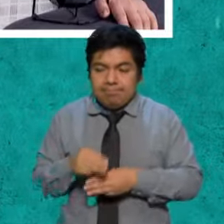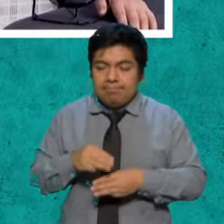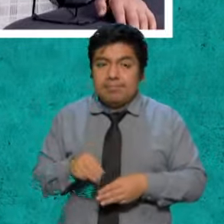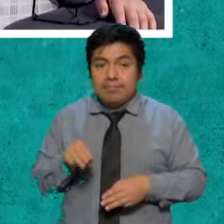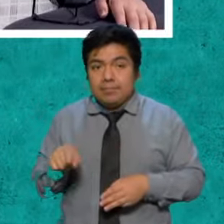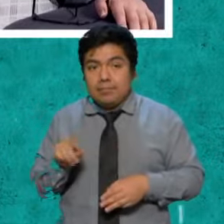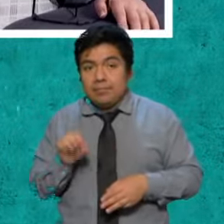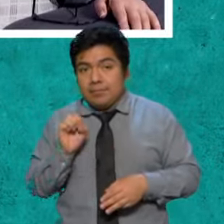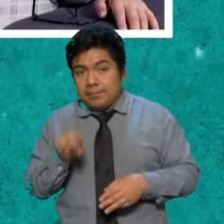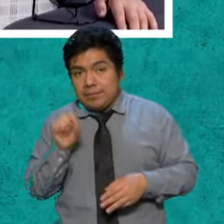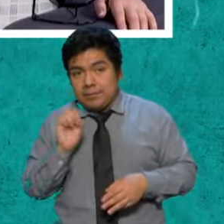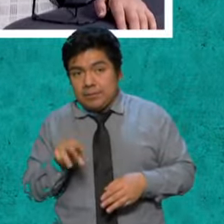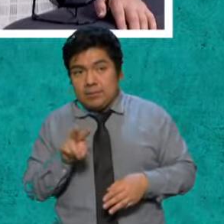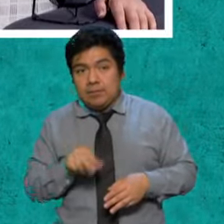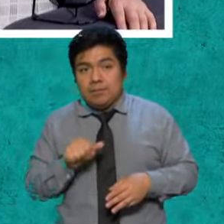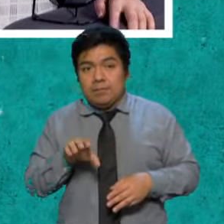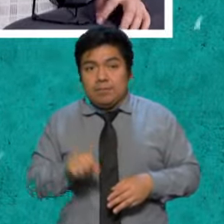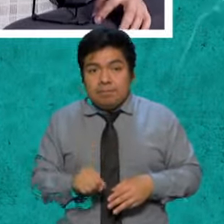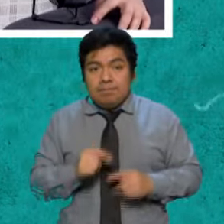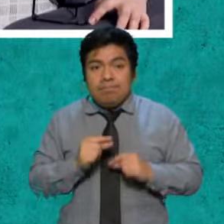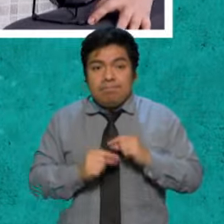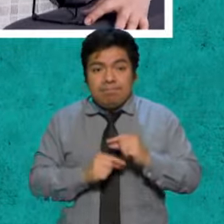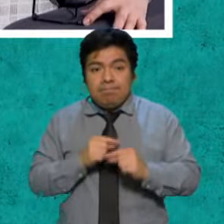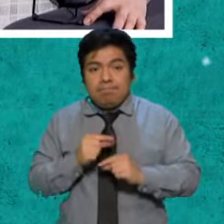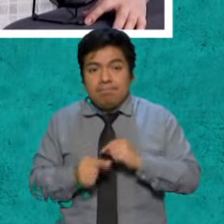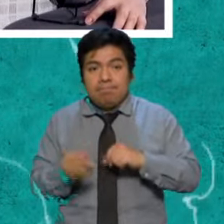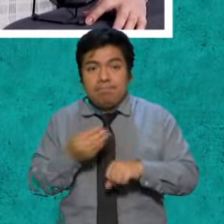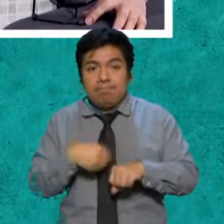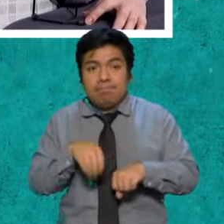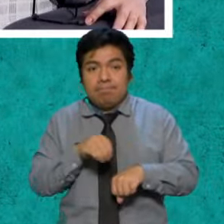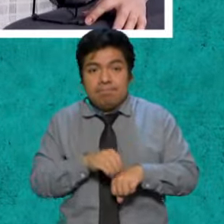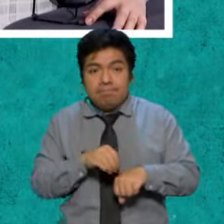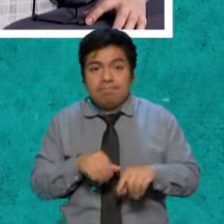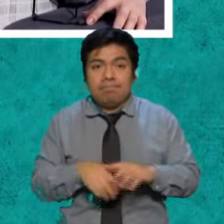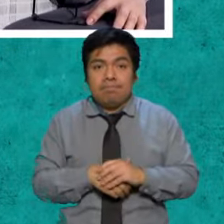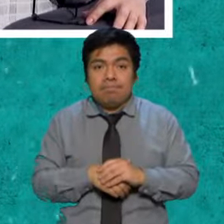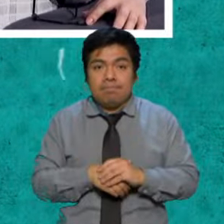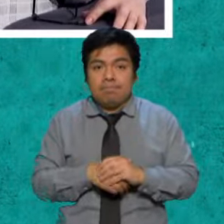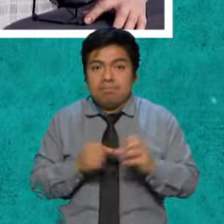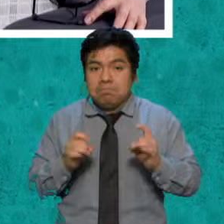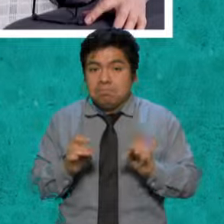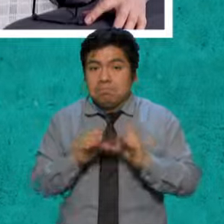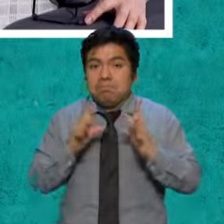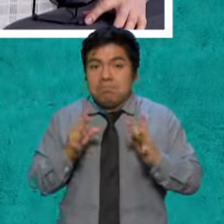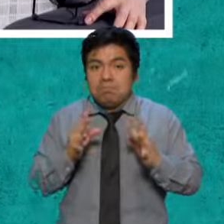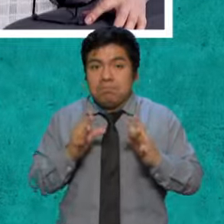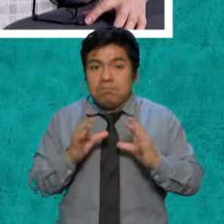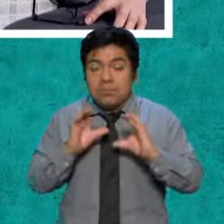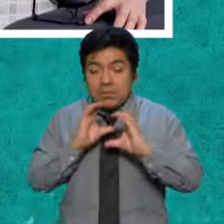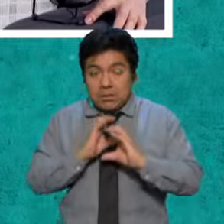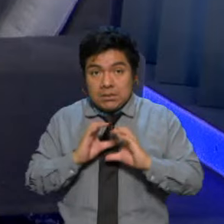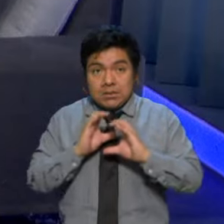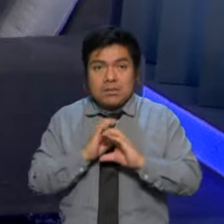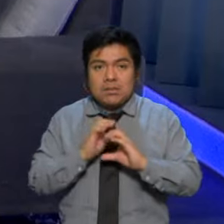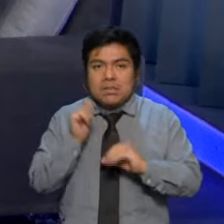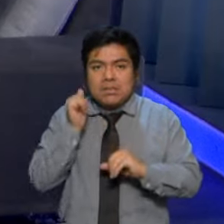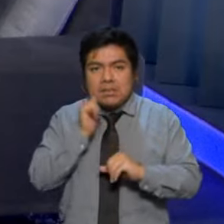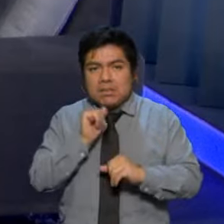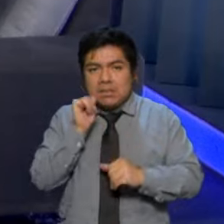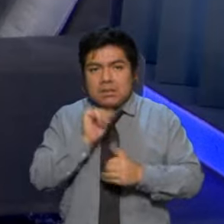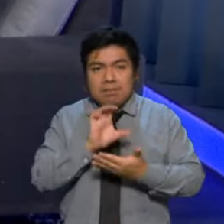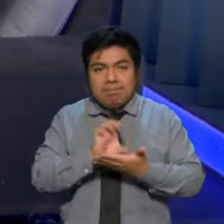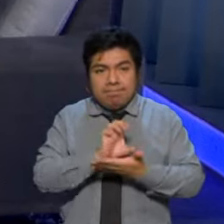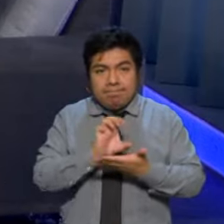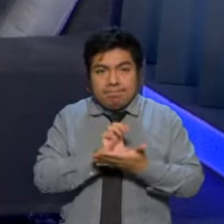vamos poniéndole saborcito a la obra con canciones. O sea, de repente ustedes entran en escena, cantan. Estamos todo el tiempo en escena, todos.